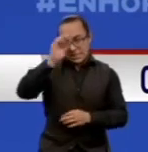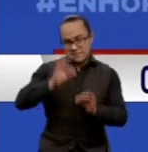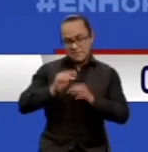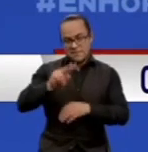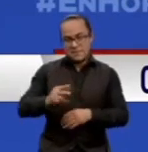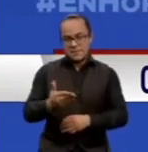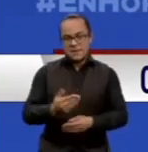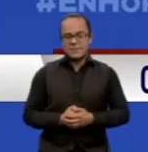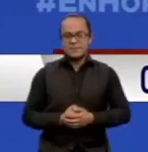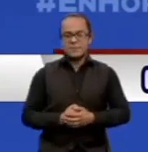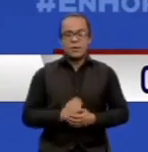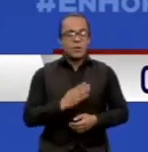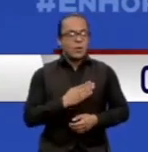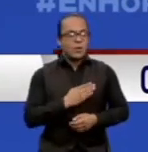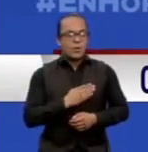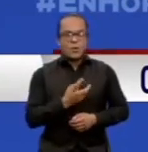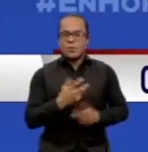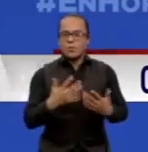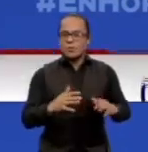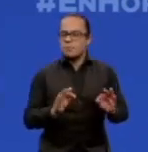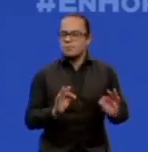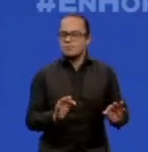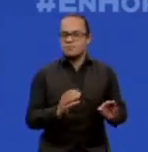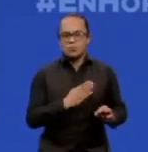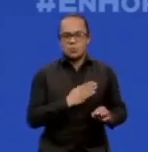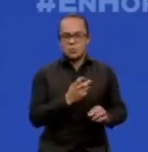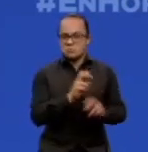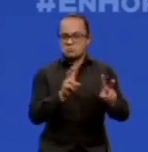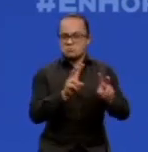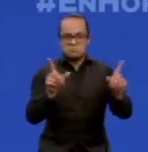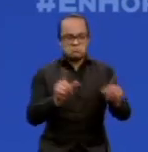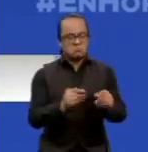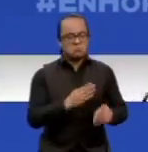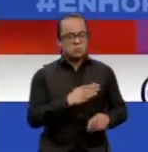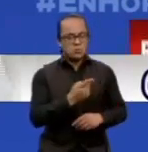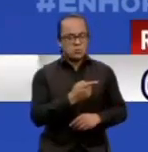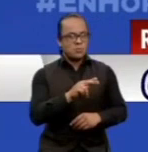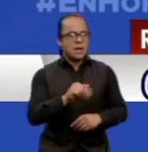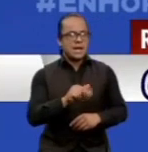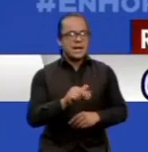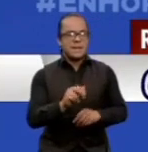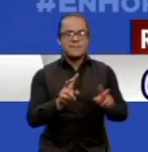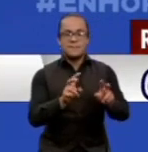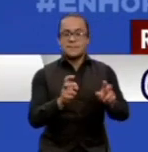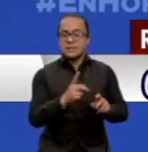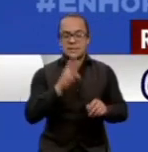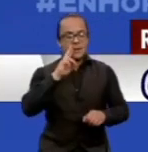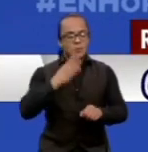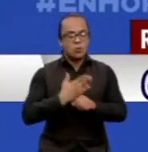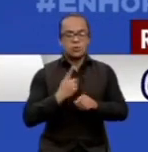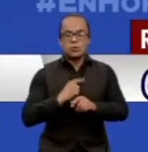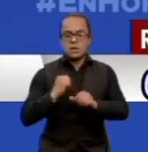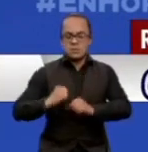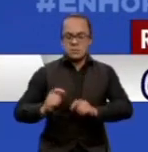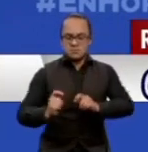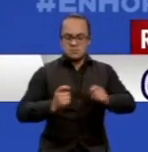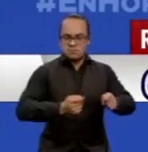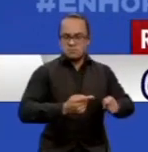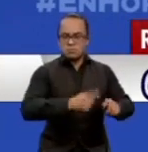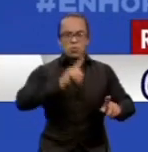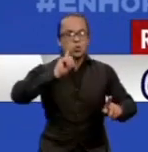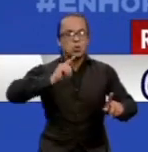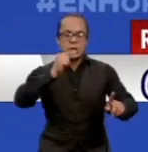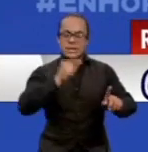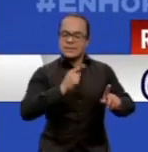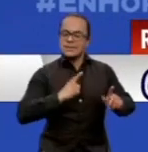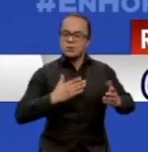sí, ahí está. Vaya que no, más claro no nos lo pudiste dejar, mi querida Ana. La responsabilidad que muestra una mujer,